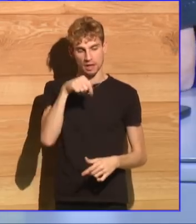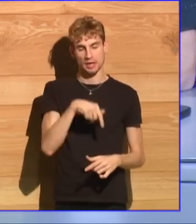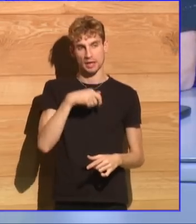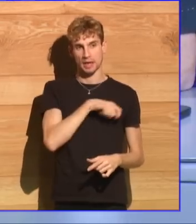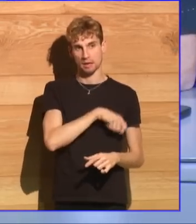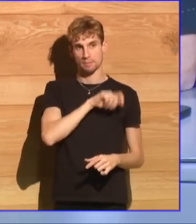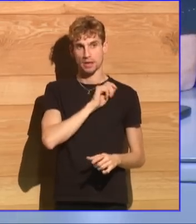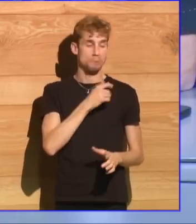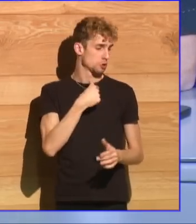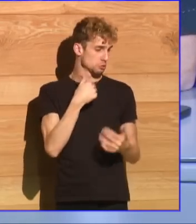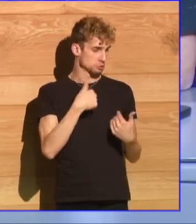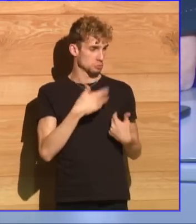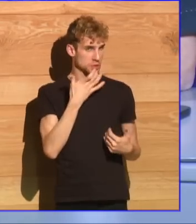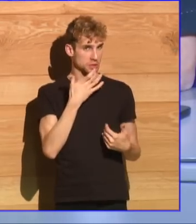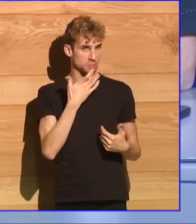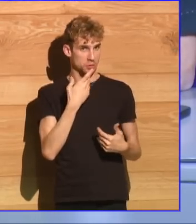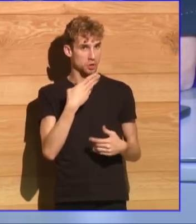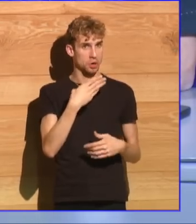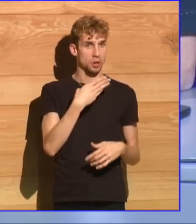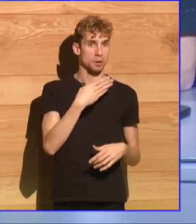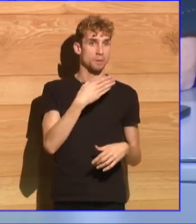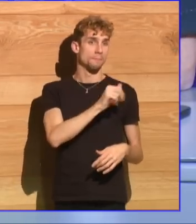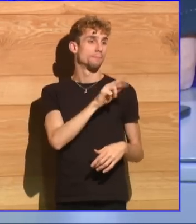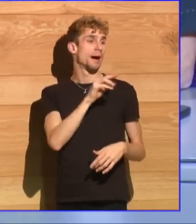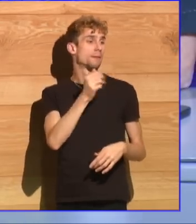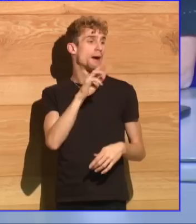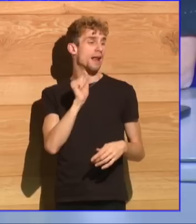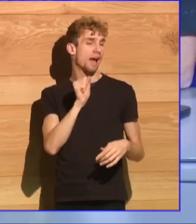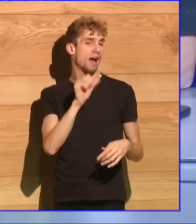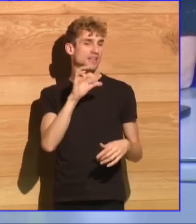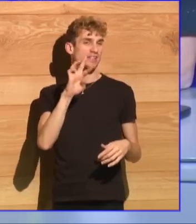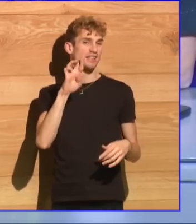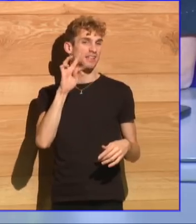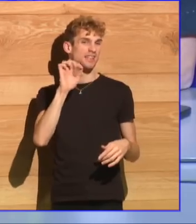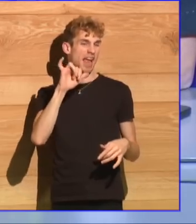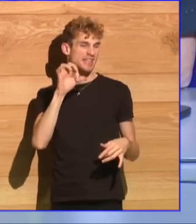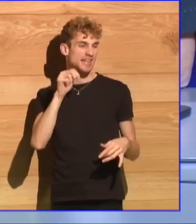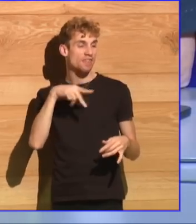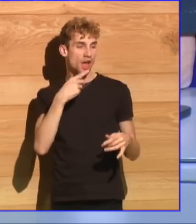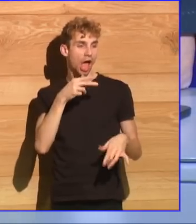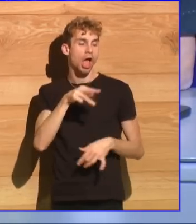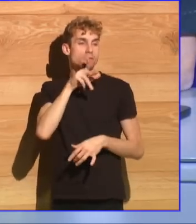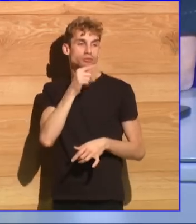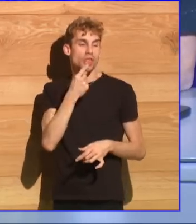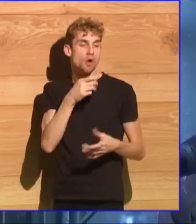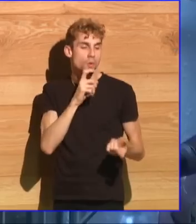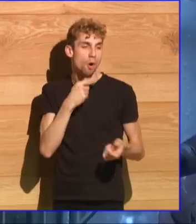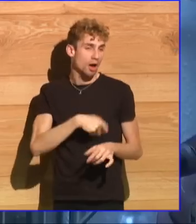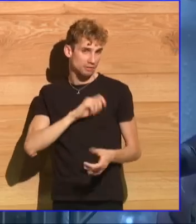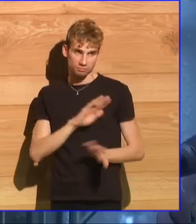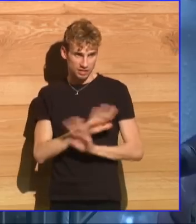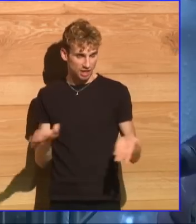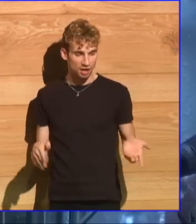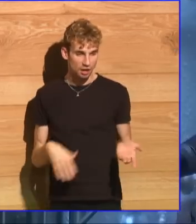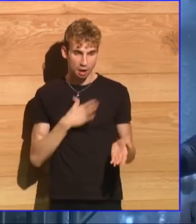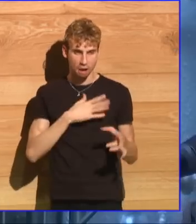decíamos- yo, por ejemplo, no me apeo de que se llama Bárbara Streisand, no Barbara Streisand. Y ahí no me vais a bajar y me da igual. en mis me da 12 igual Google. en mis